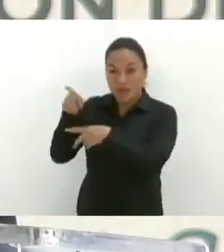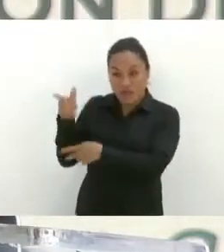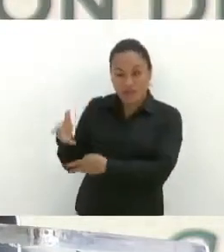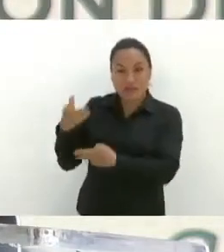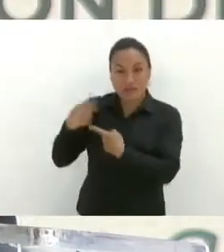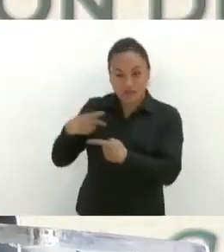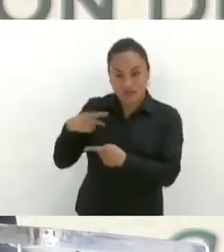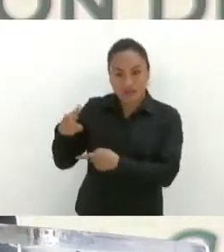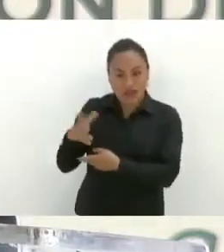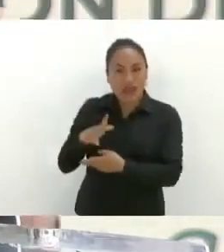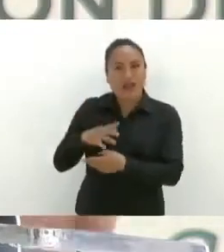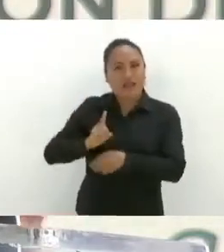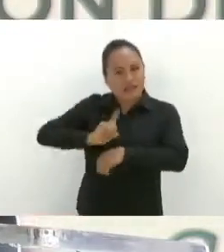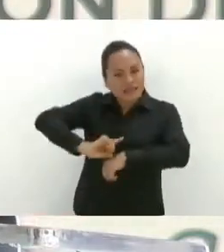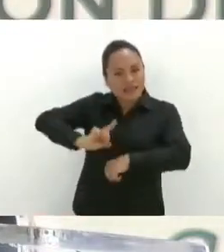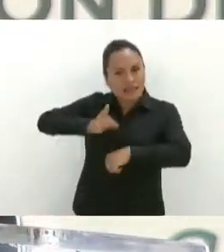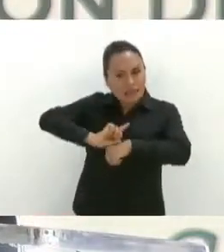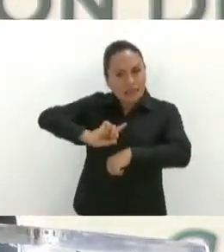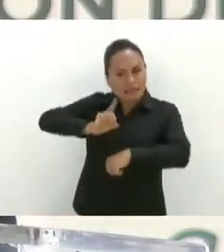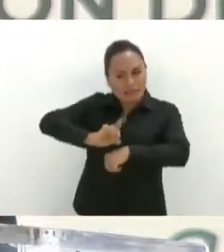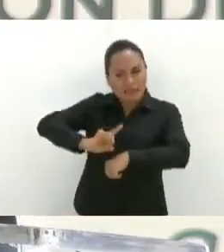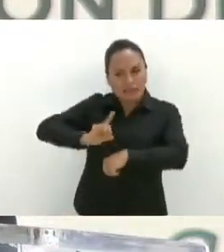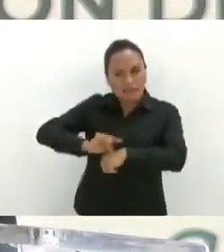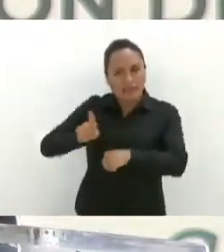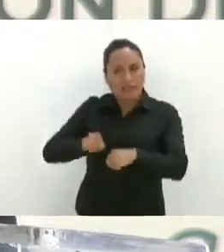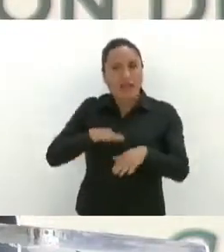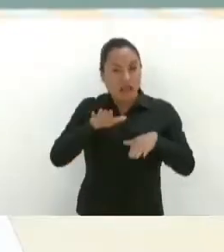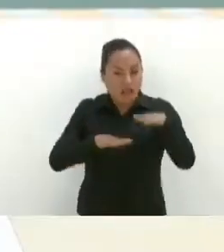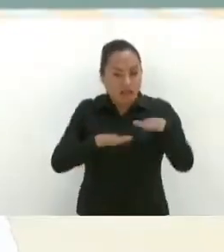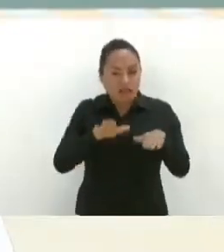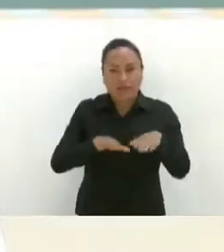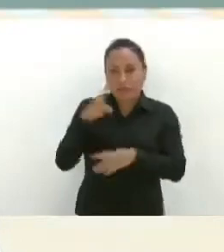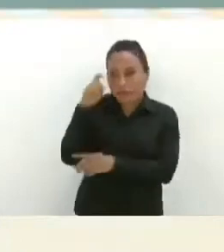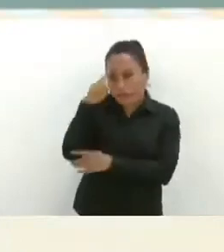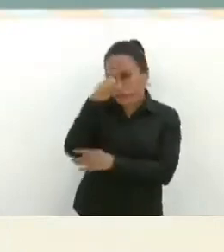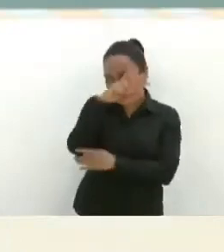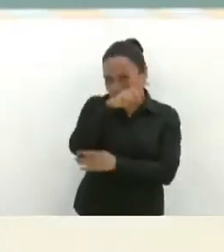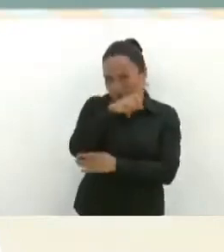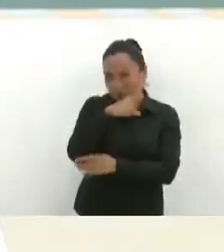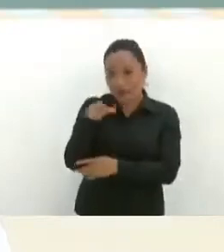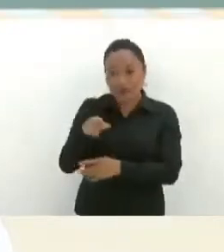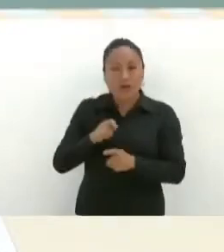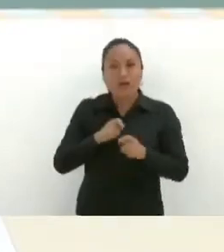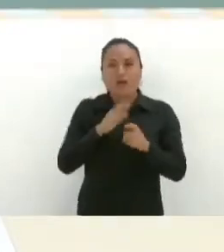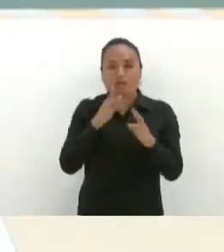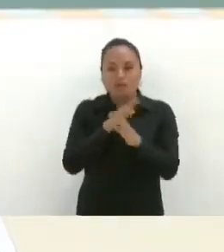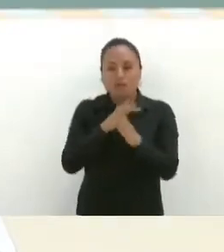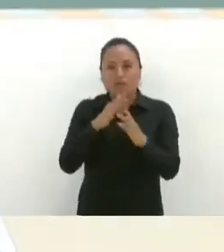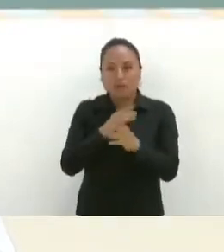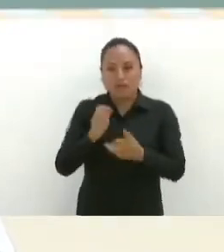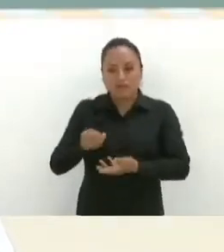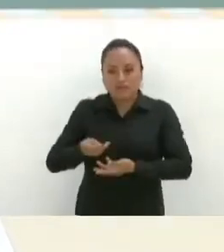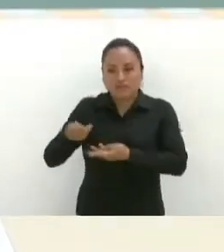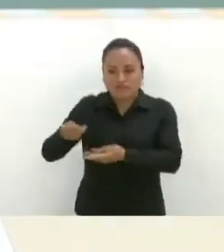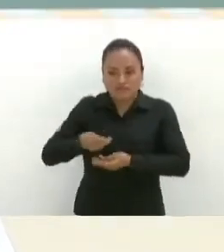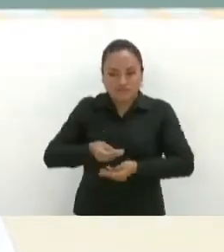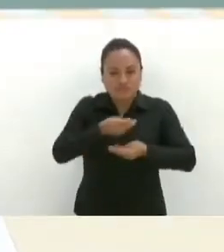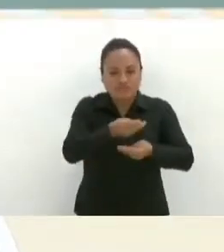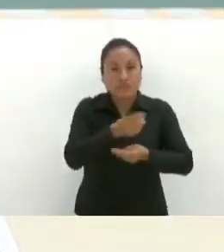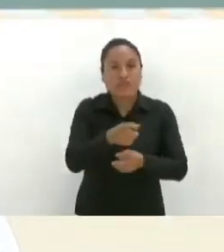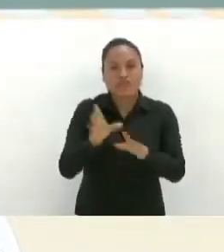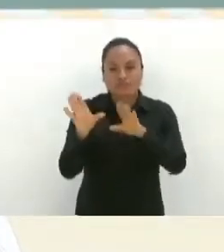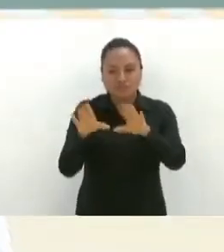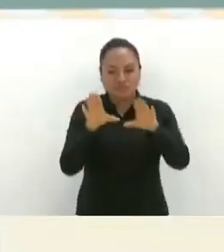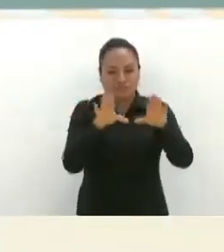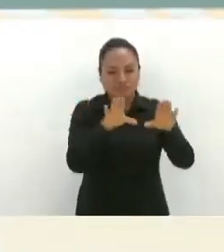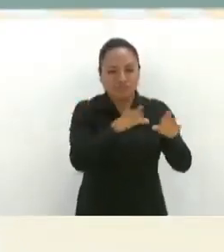con el empeño Y el sacrificio que a veces representa Van a poder formar a grandes músicos